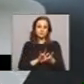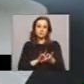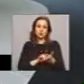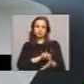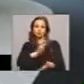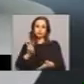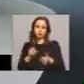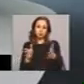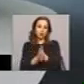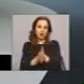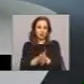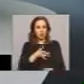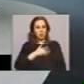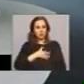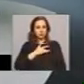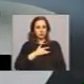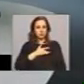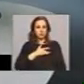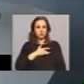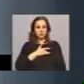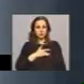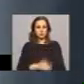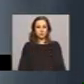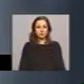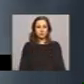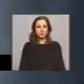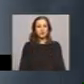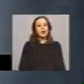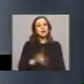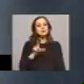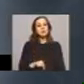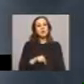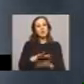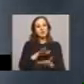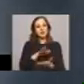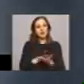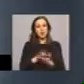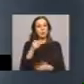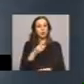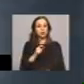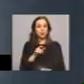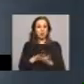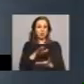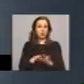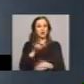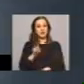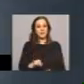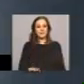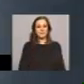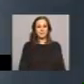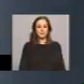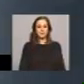de la tetralogía de novelas de Arturo Andrade, El tiempo de los emperadores extraños, que también está editado por Porto Editora.